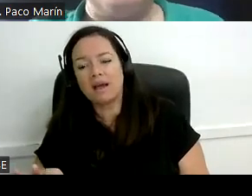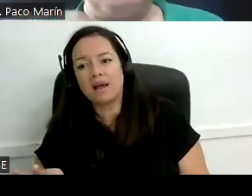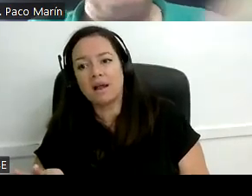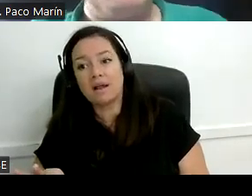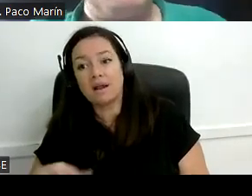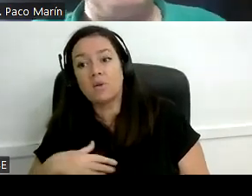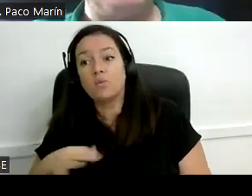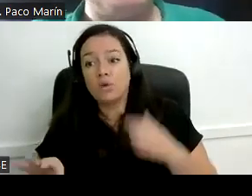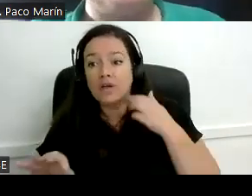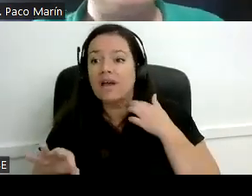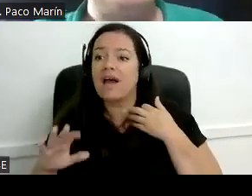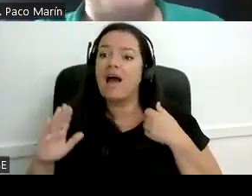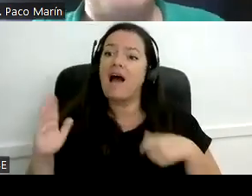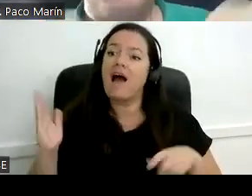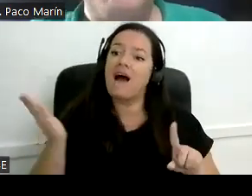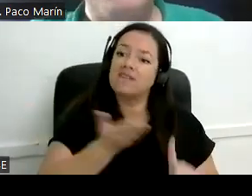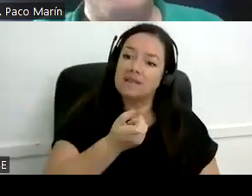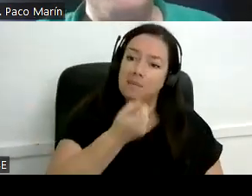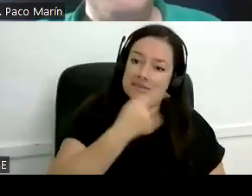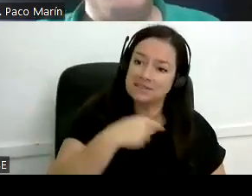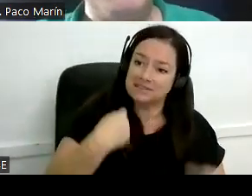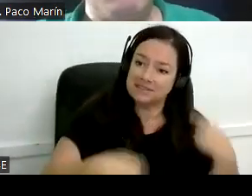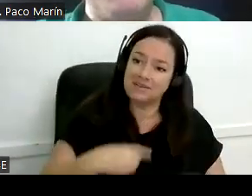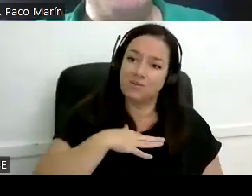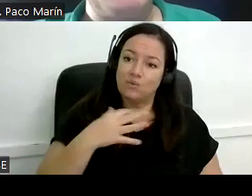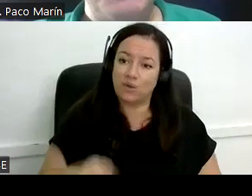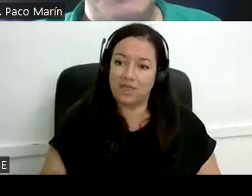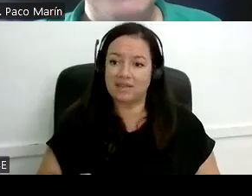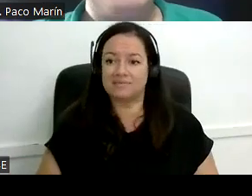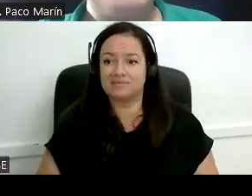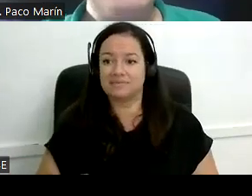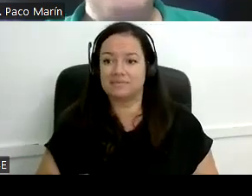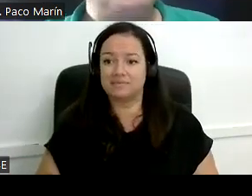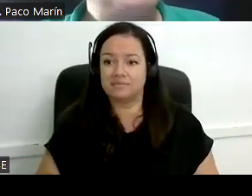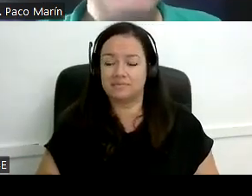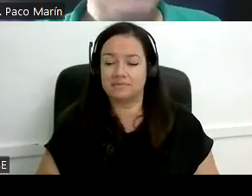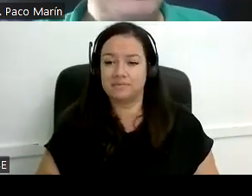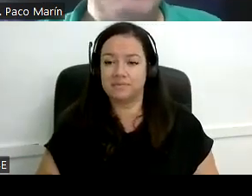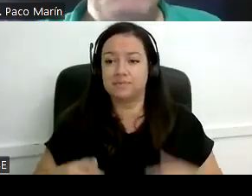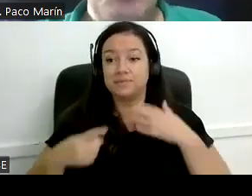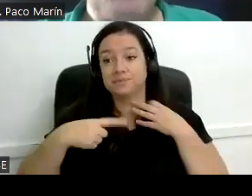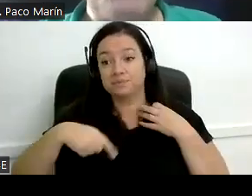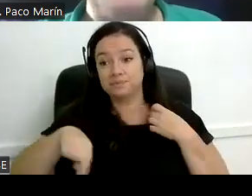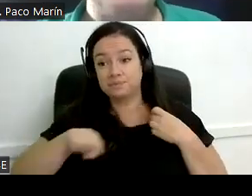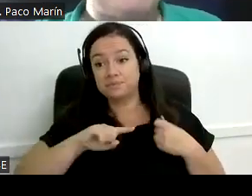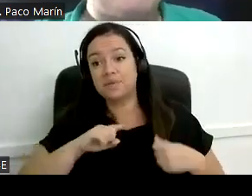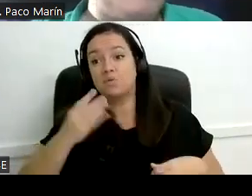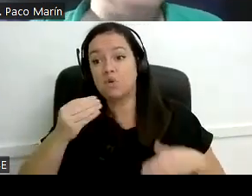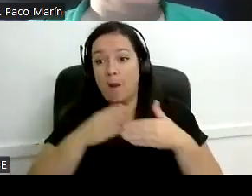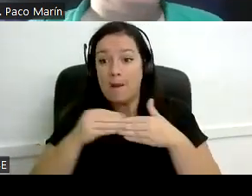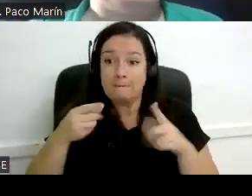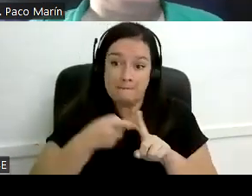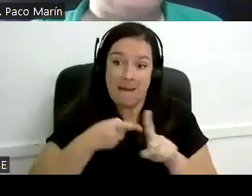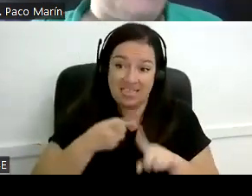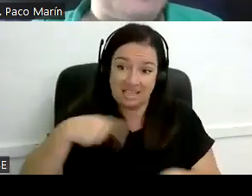el síndrome se modifique, o sea, que los niveles de coagulación se modifiquen. Nosotros tenemos muchos pacientes que están